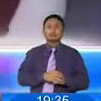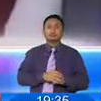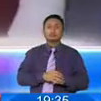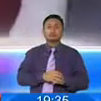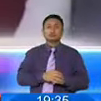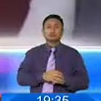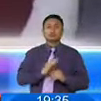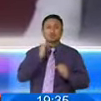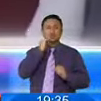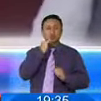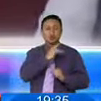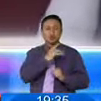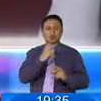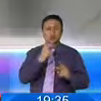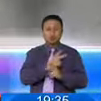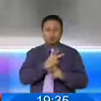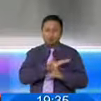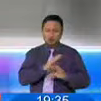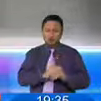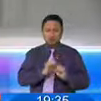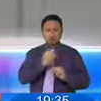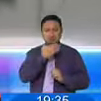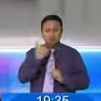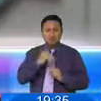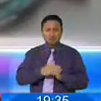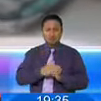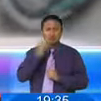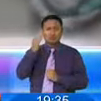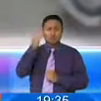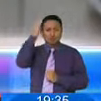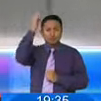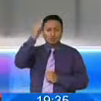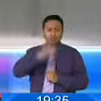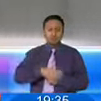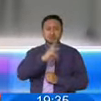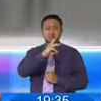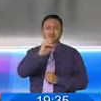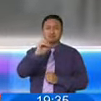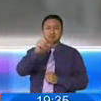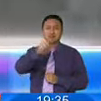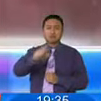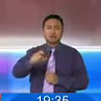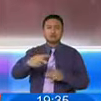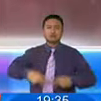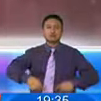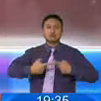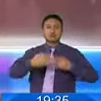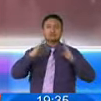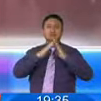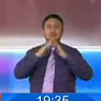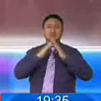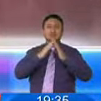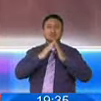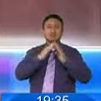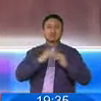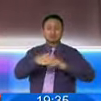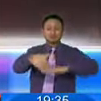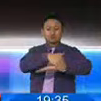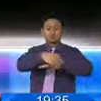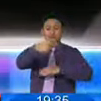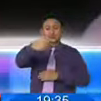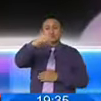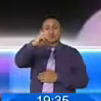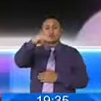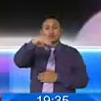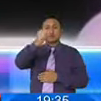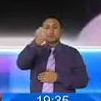la insalubridad y sobre todo buscar un mejor futuro para las más de 600 personas que habitan en las casas colectivas de la calle Gómez Rendón.